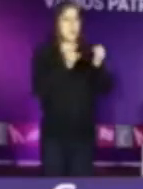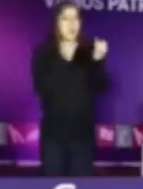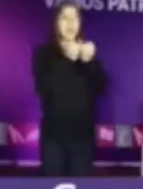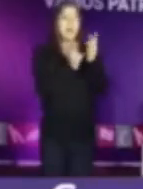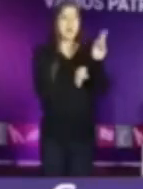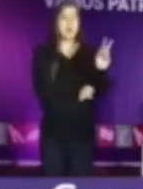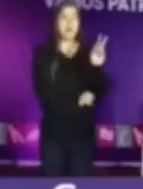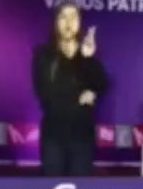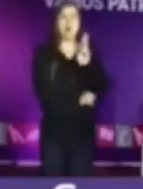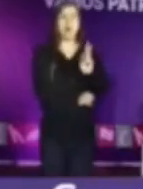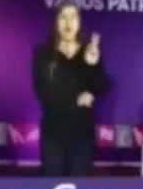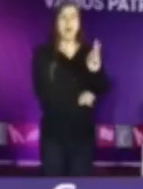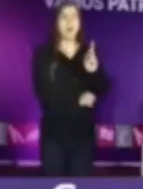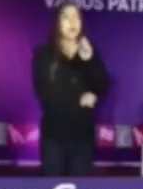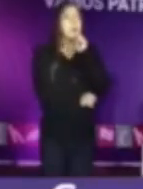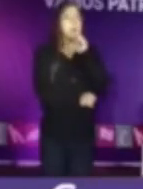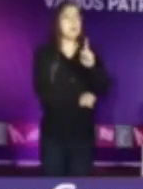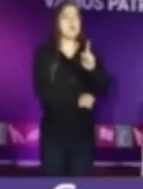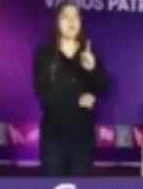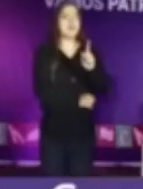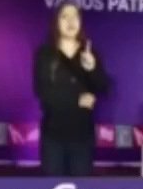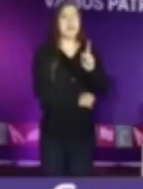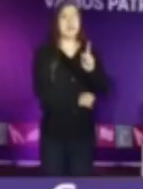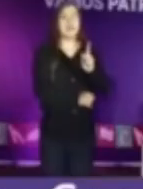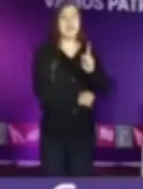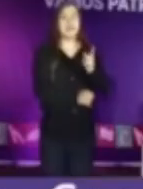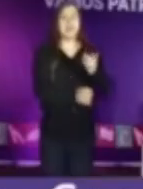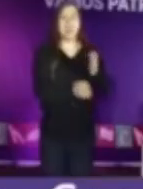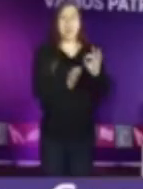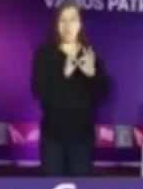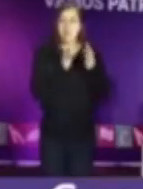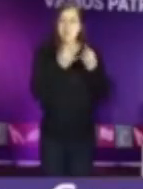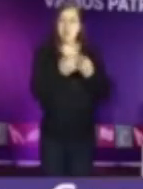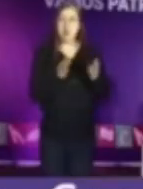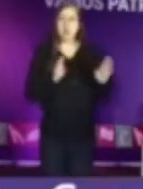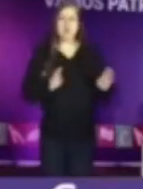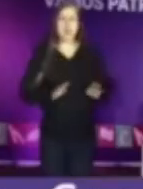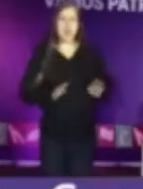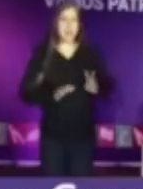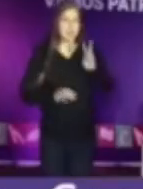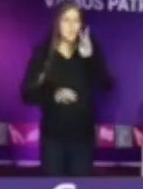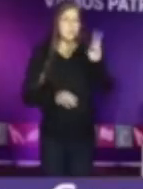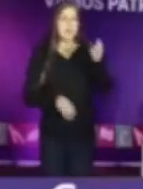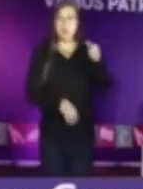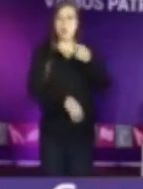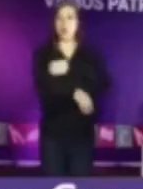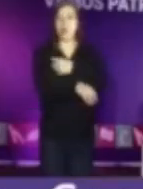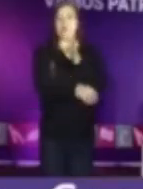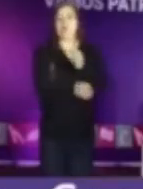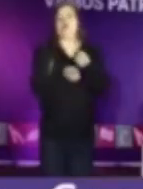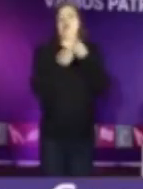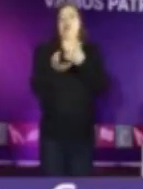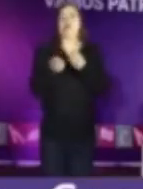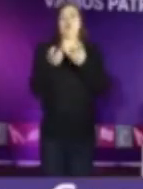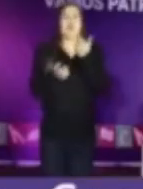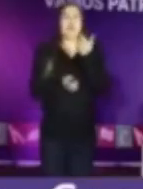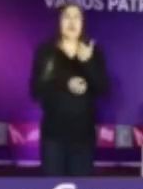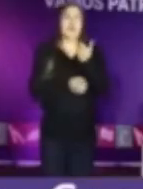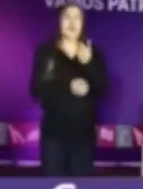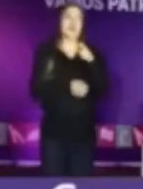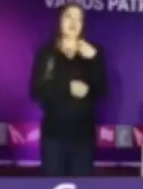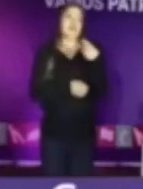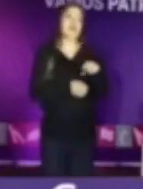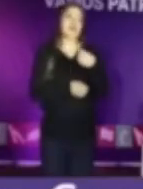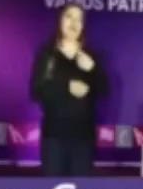adoptaron las mismas mañas, y como eran muy agradecidos con el poder que les estaba dando de comer y les daba riqueza, pues